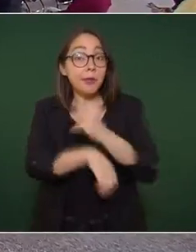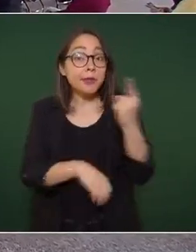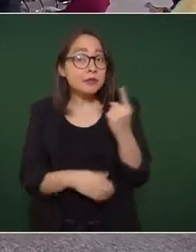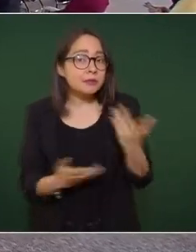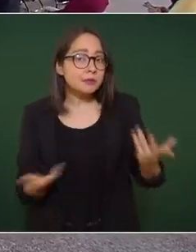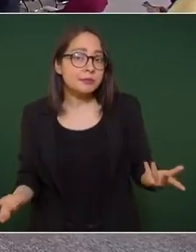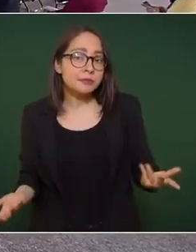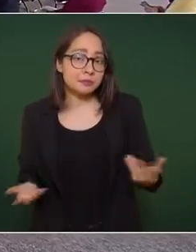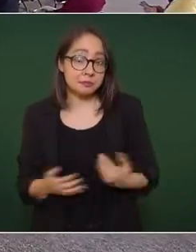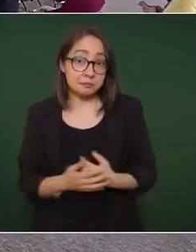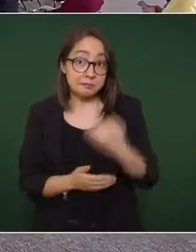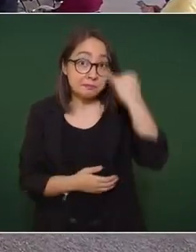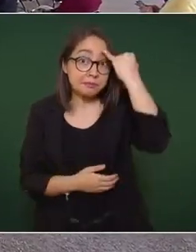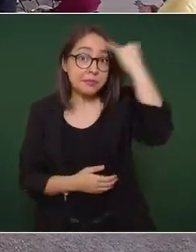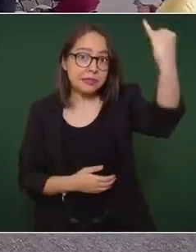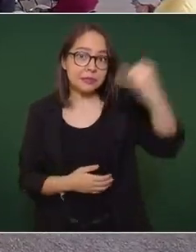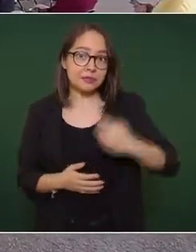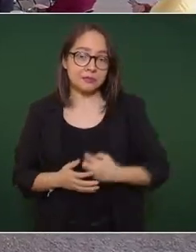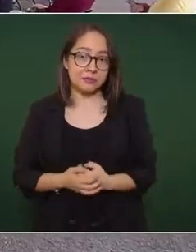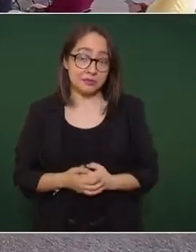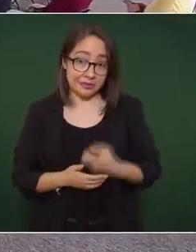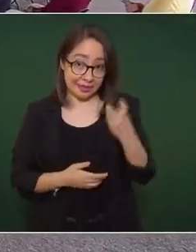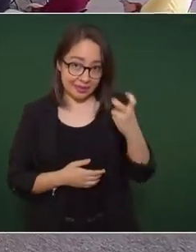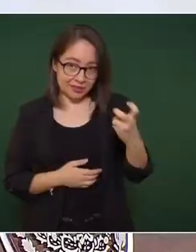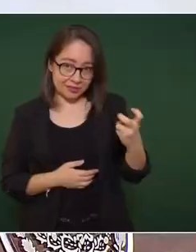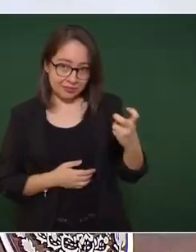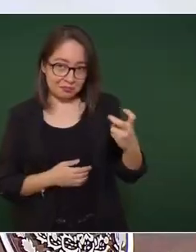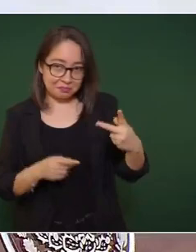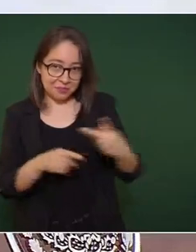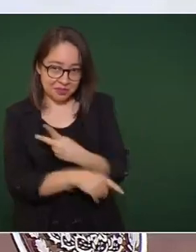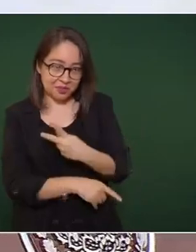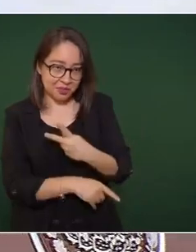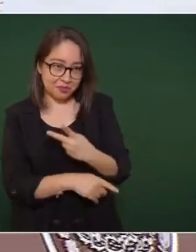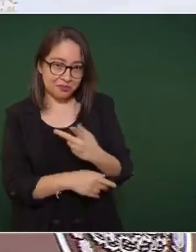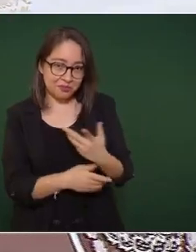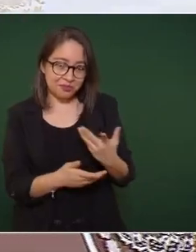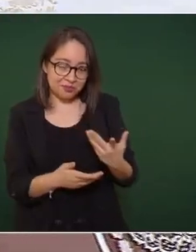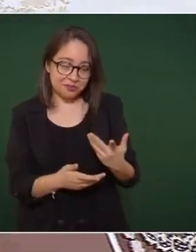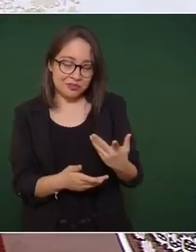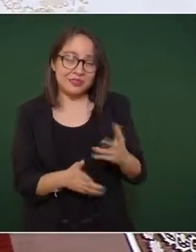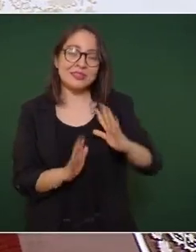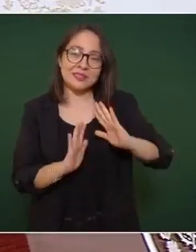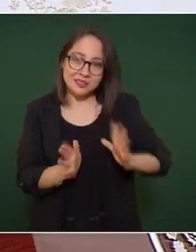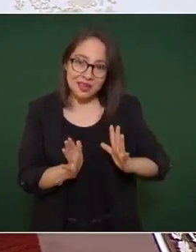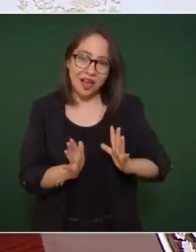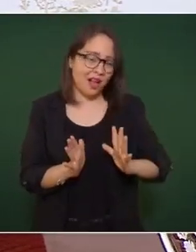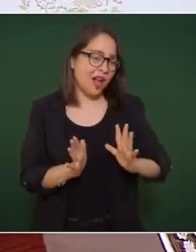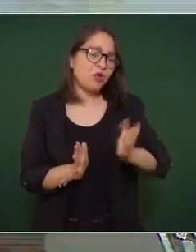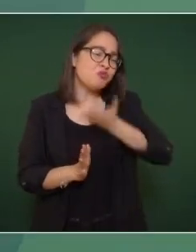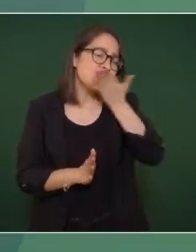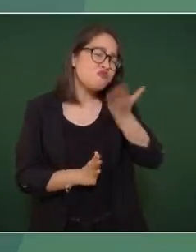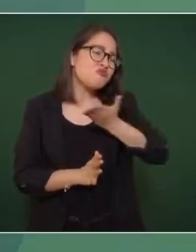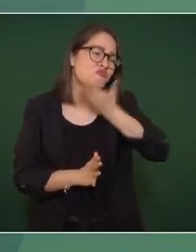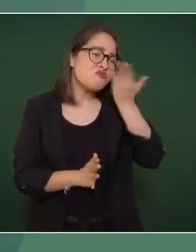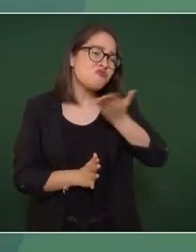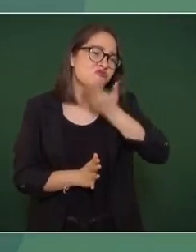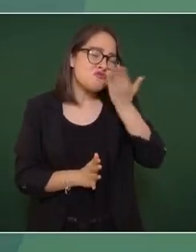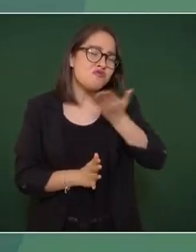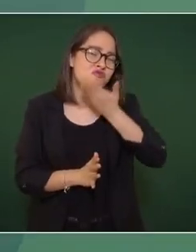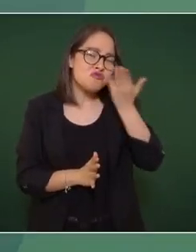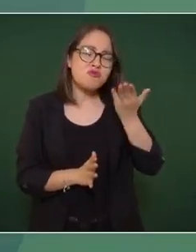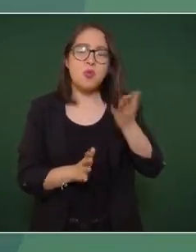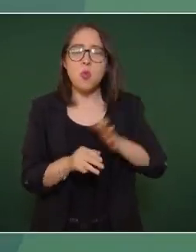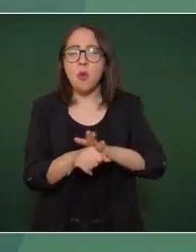imagínense, era una práctica que habían ya establecido,